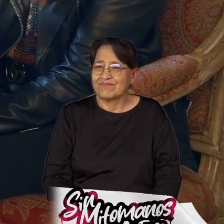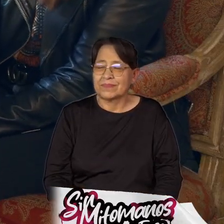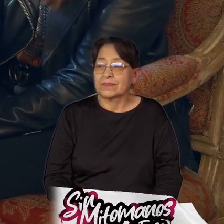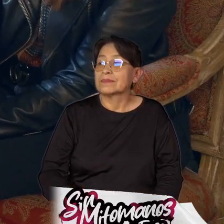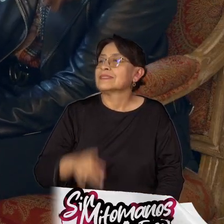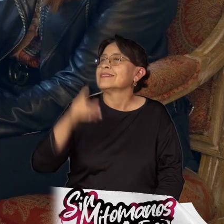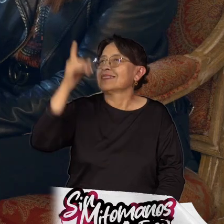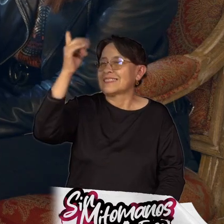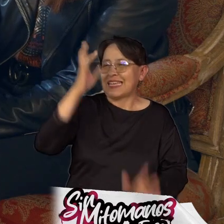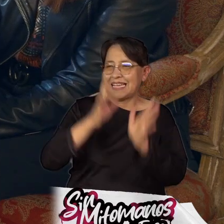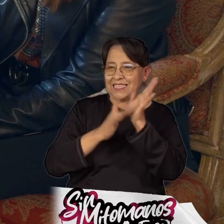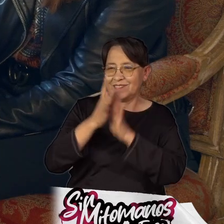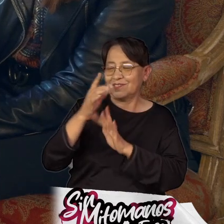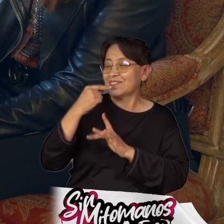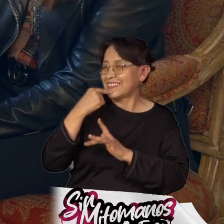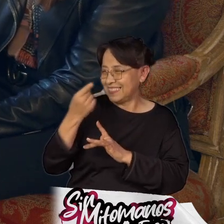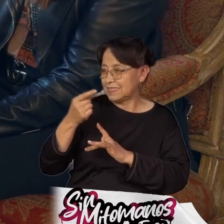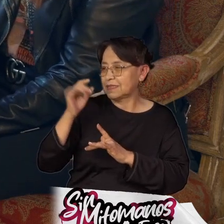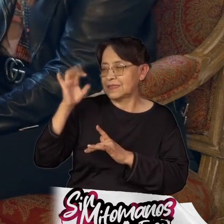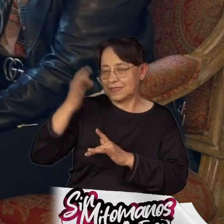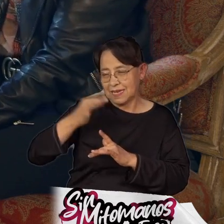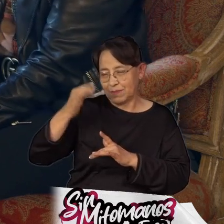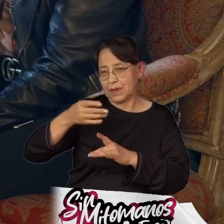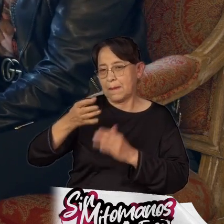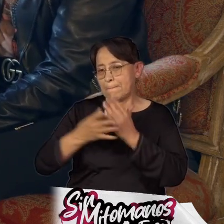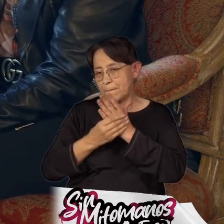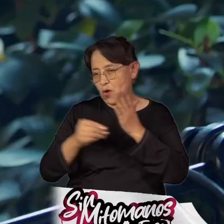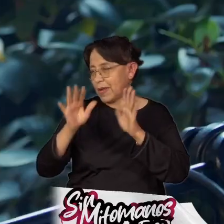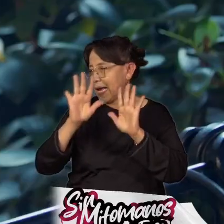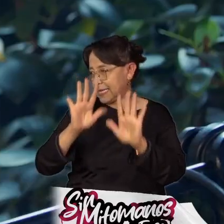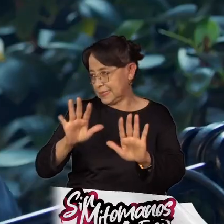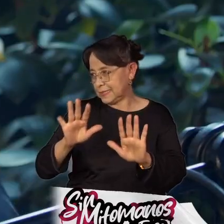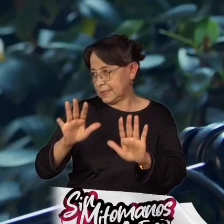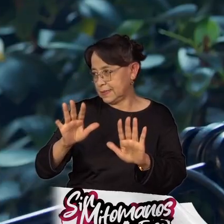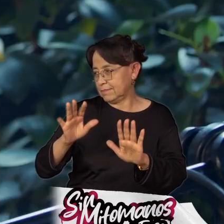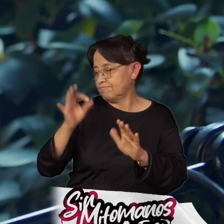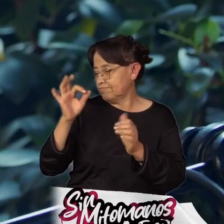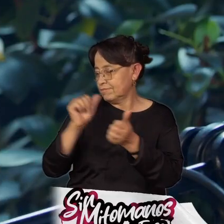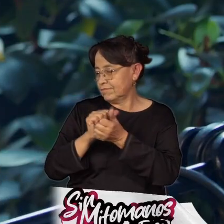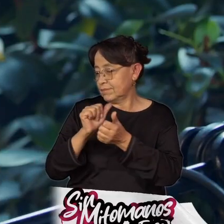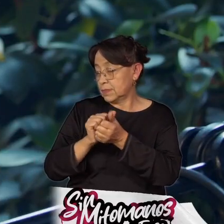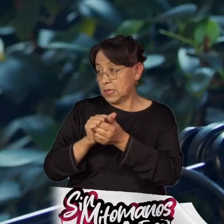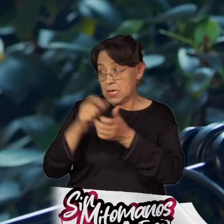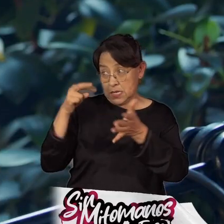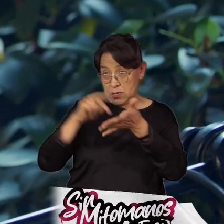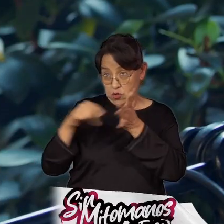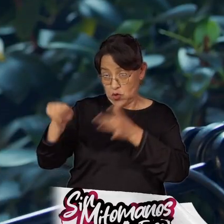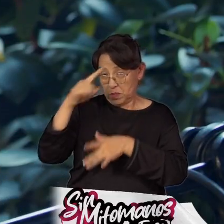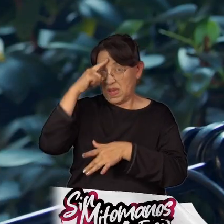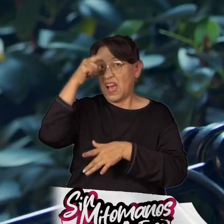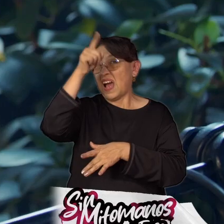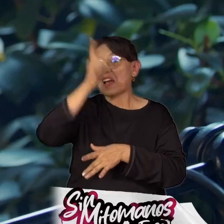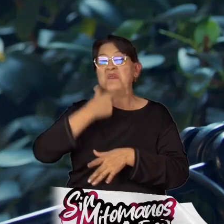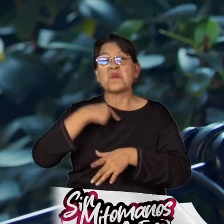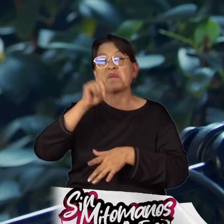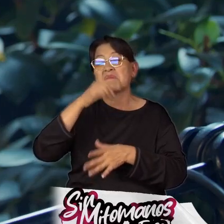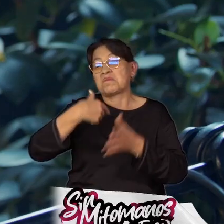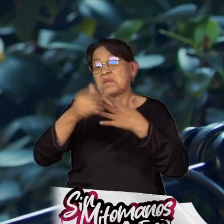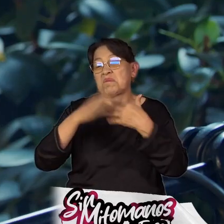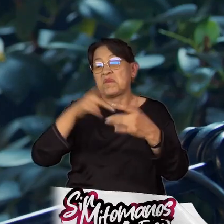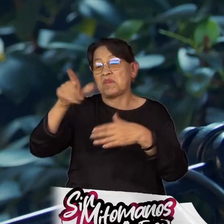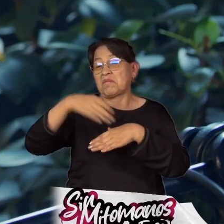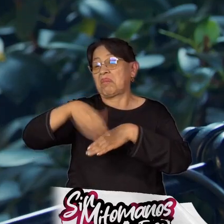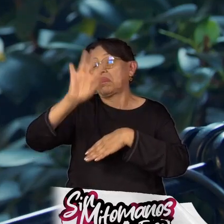dice, siempre los vamos a tener con nosotros. ¿Qué es cierto? Entonces el Señor es un indiferente y no le importan los pobres, al contrario lo estamos